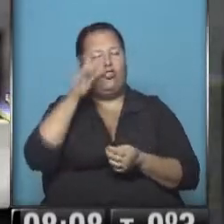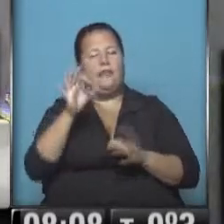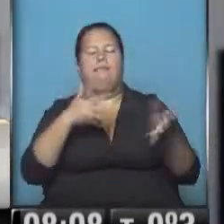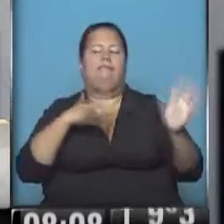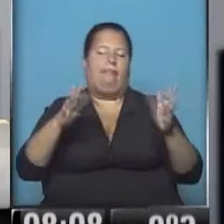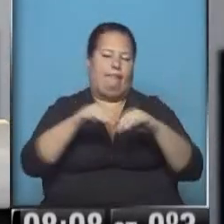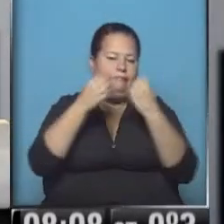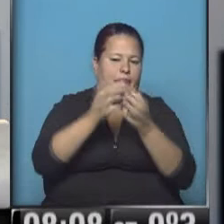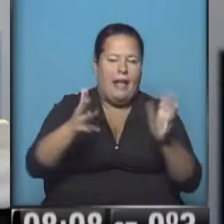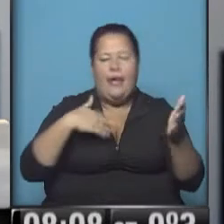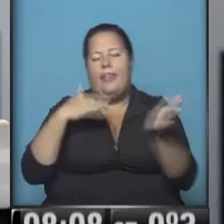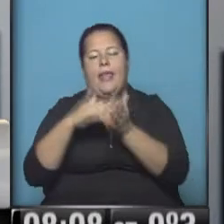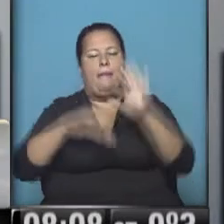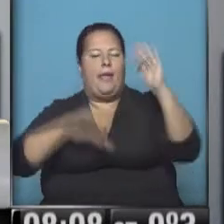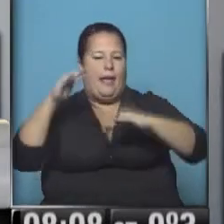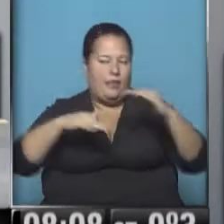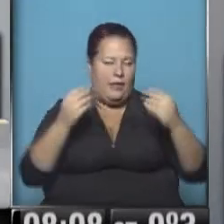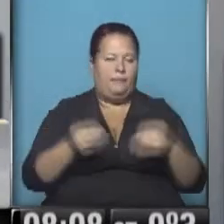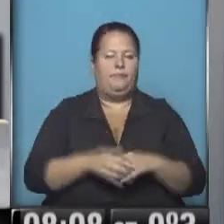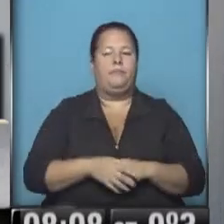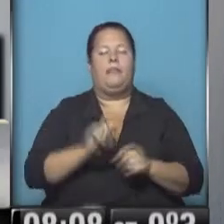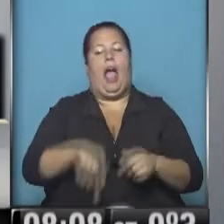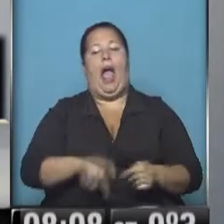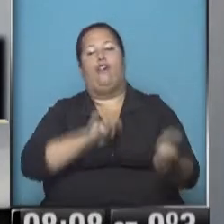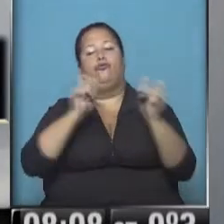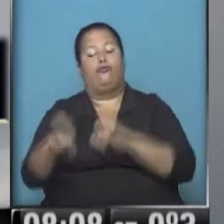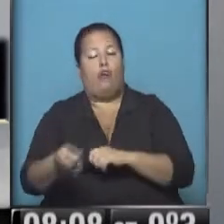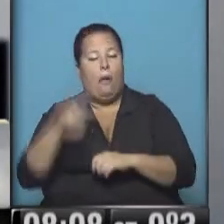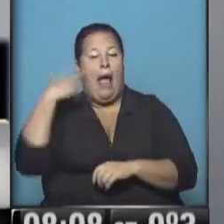tomando promedios dependiendo qué deduce y qué no, pasaría a pagar